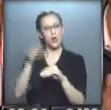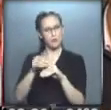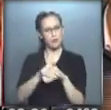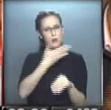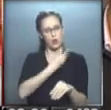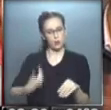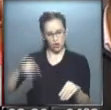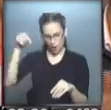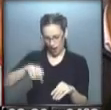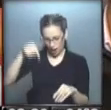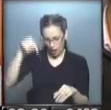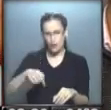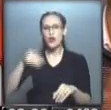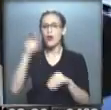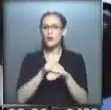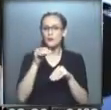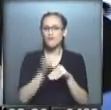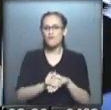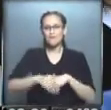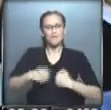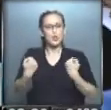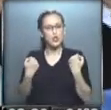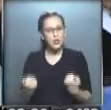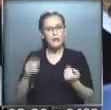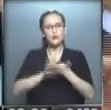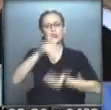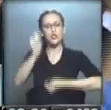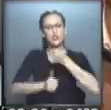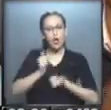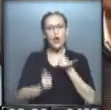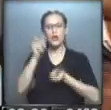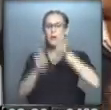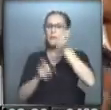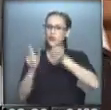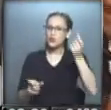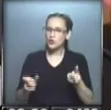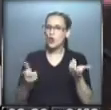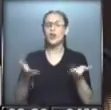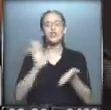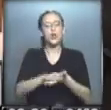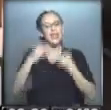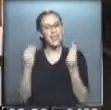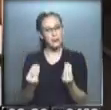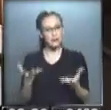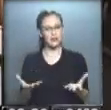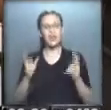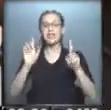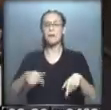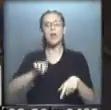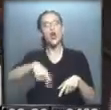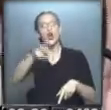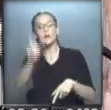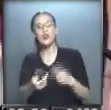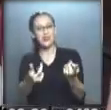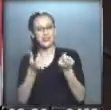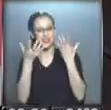un gobierno que se hace cargo de la historia, de la gente, de lo que pasa y del prójimo.